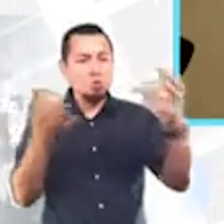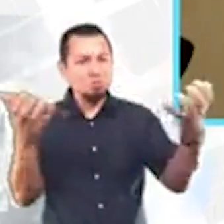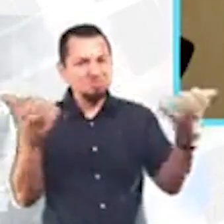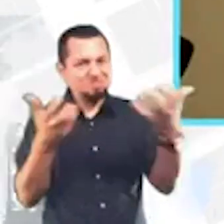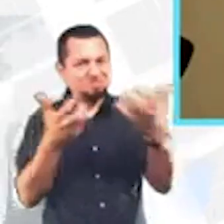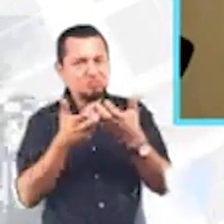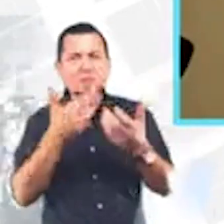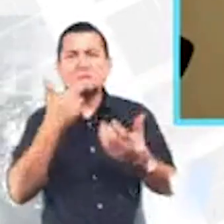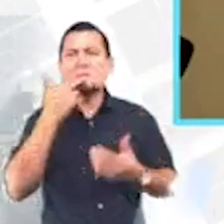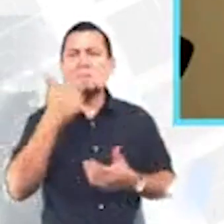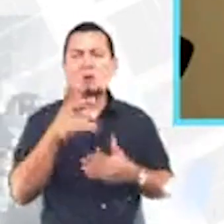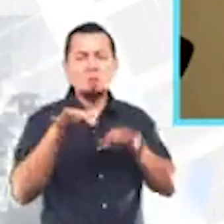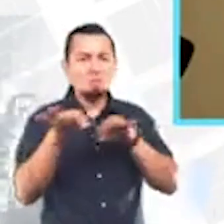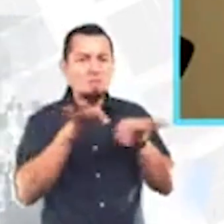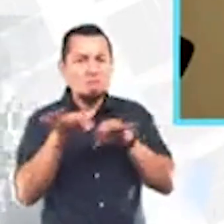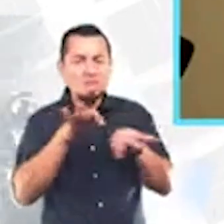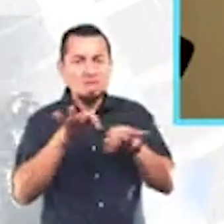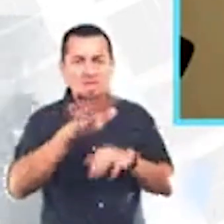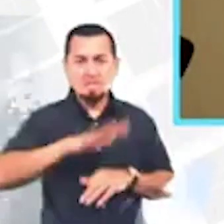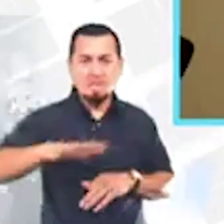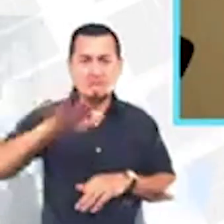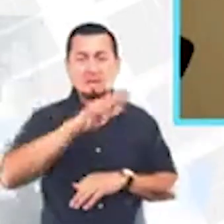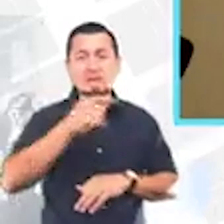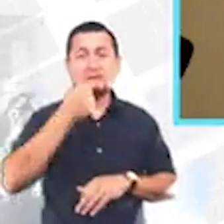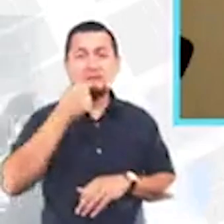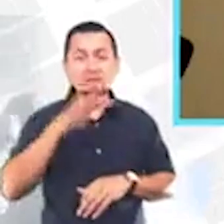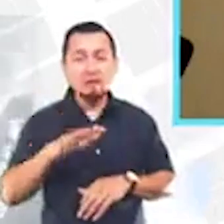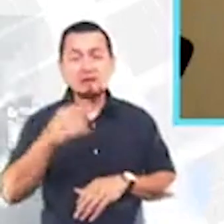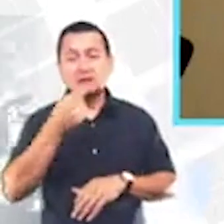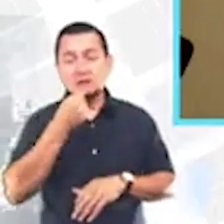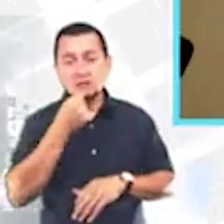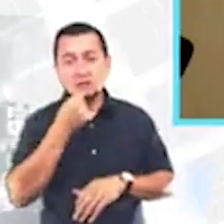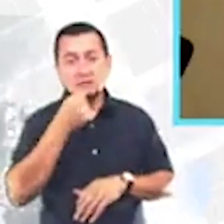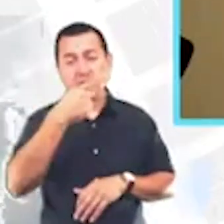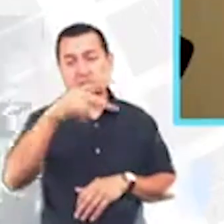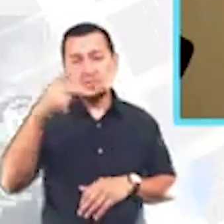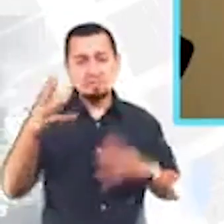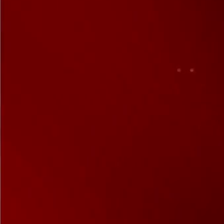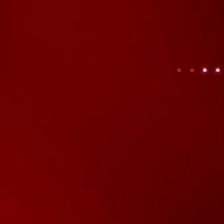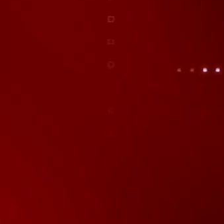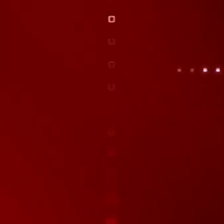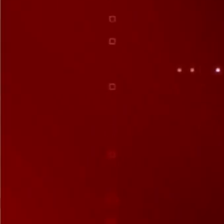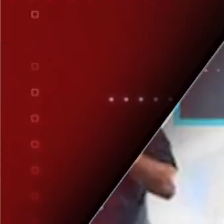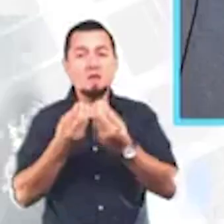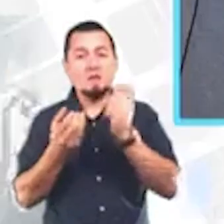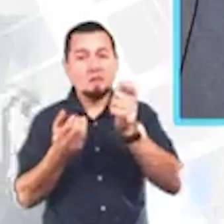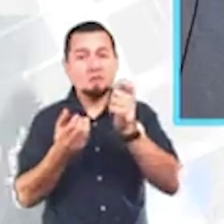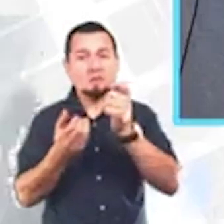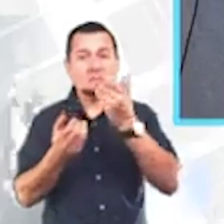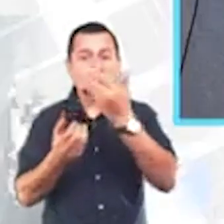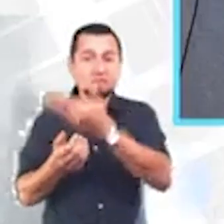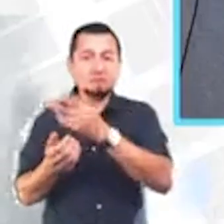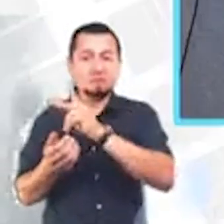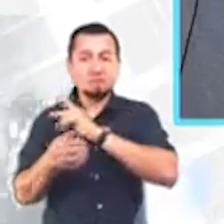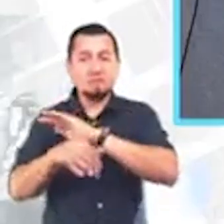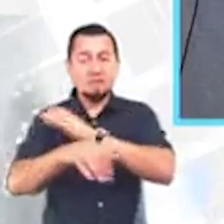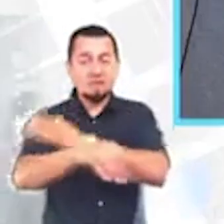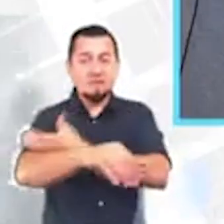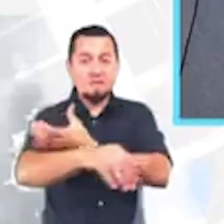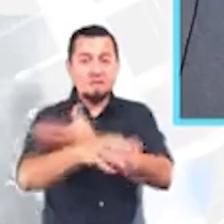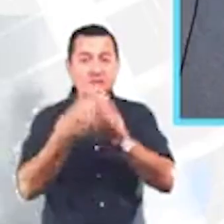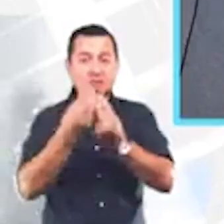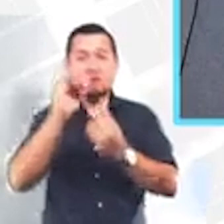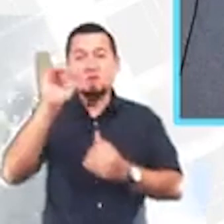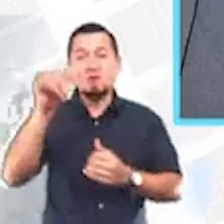niñas y niños se desarrollen en un entorno ordenado, limpio y sustentable. Con media decena de proyectos y